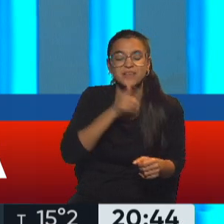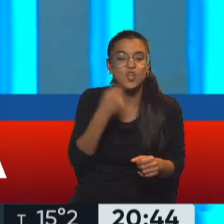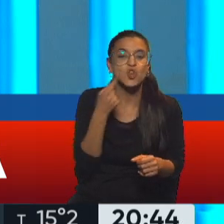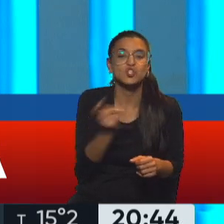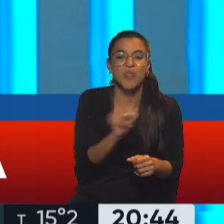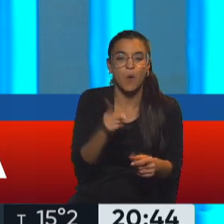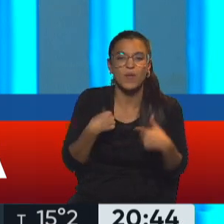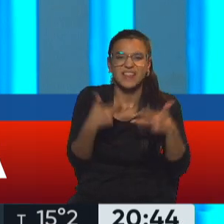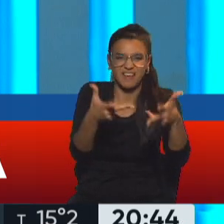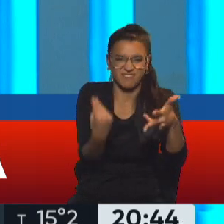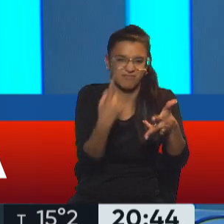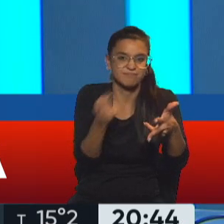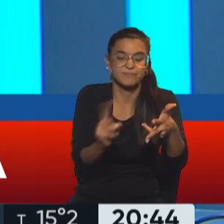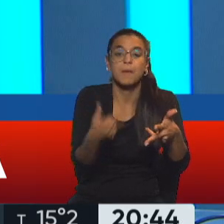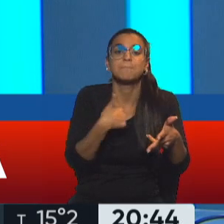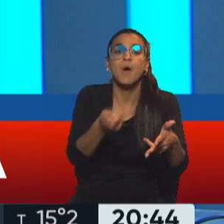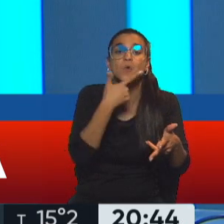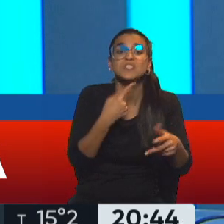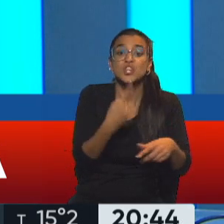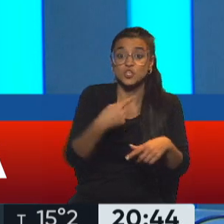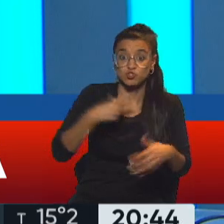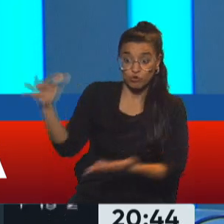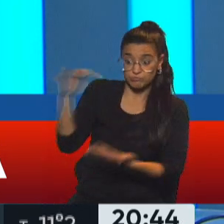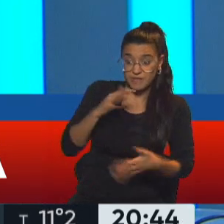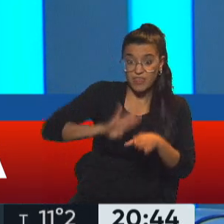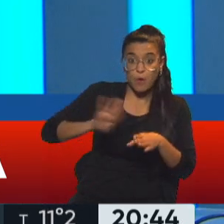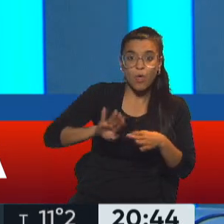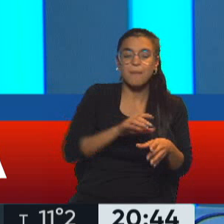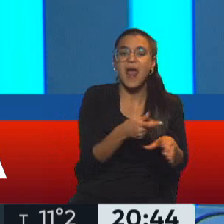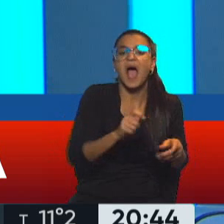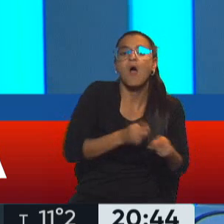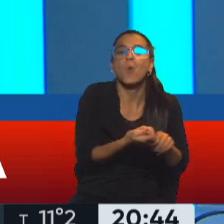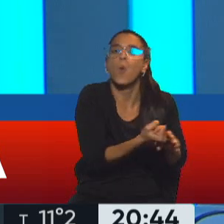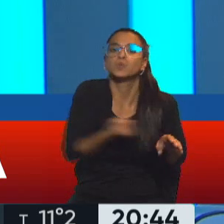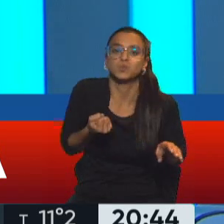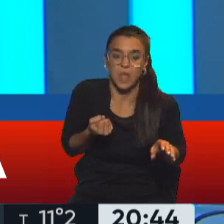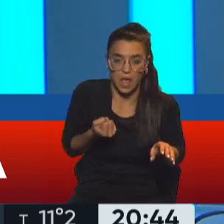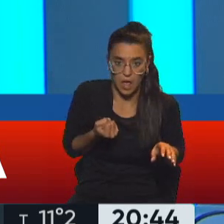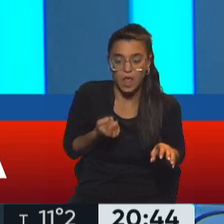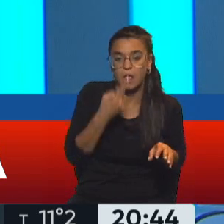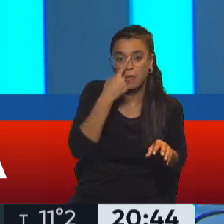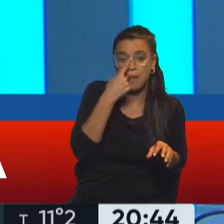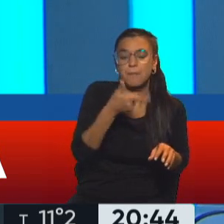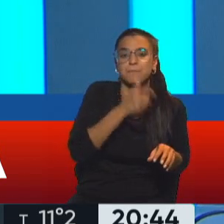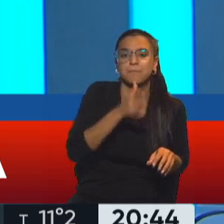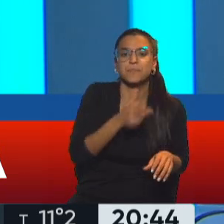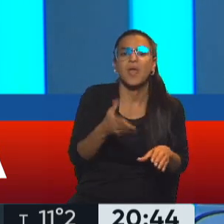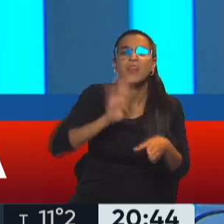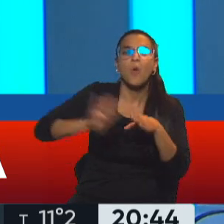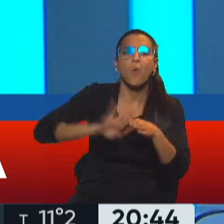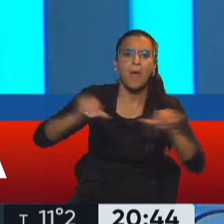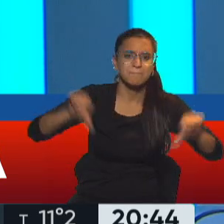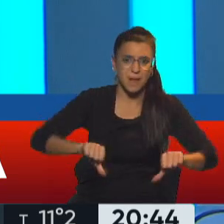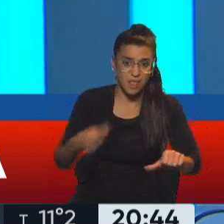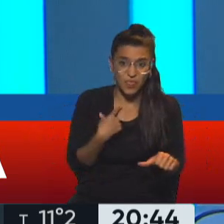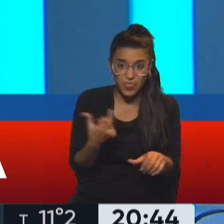cuenta de lo que dice. Mauricio dice, yo tomé deuda para hacer un ajuste, porque si no pareciera que la deuda es siempre mala. Y